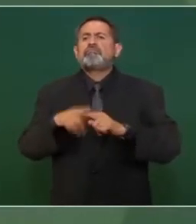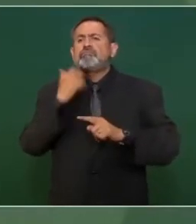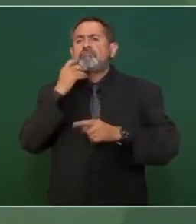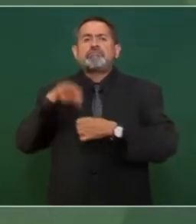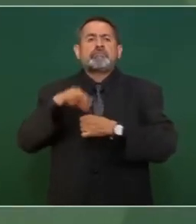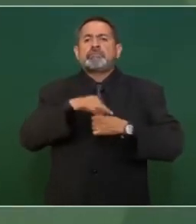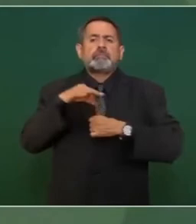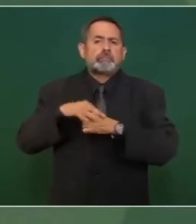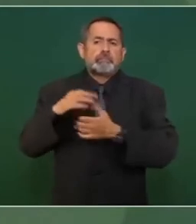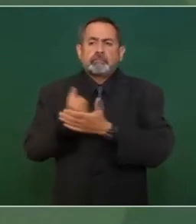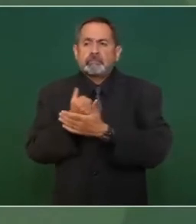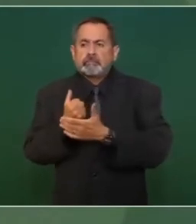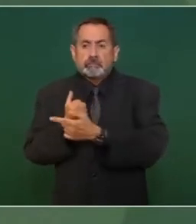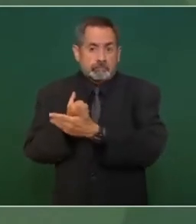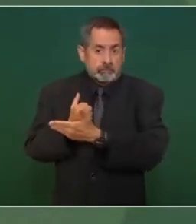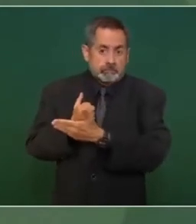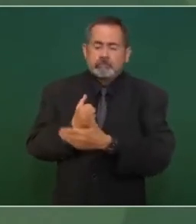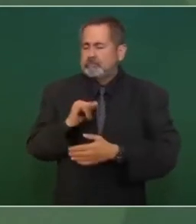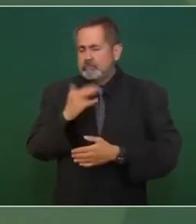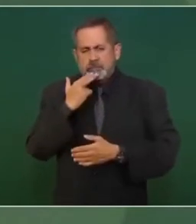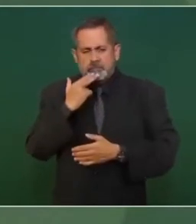O sea,